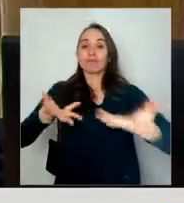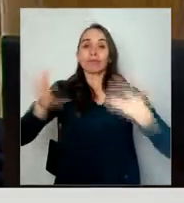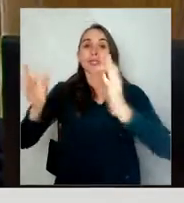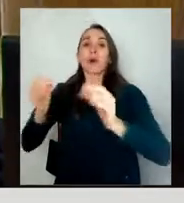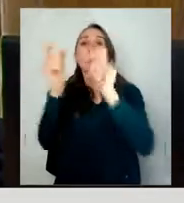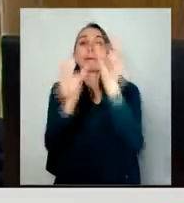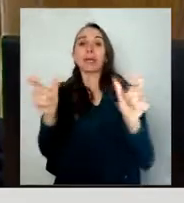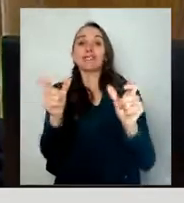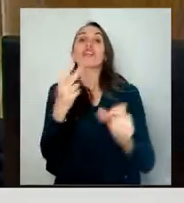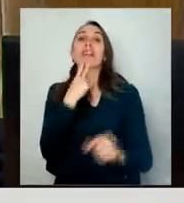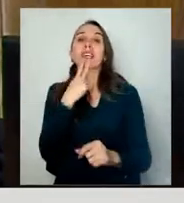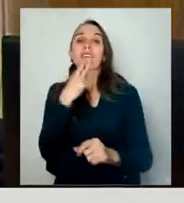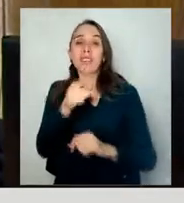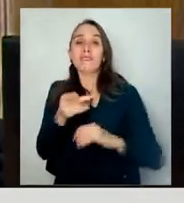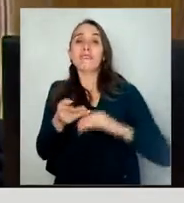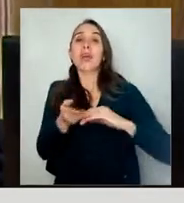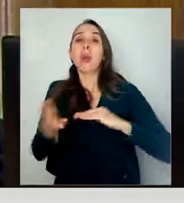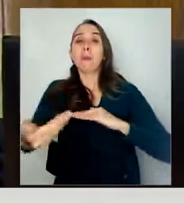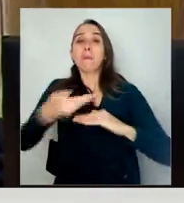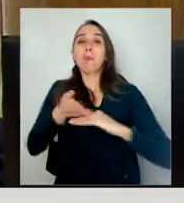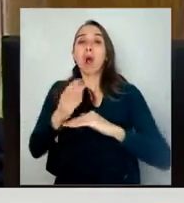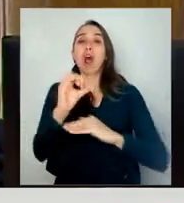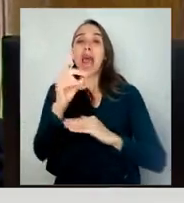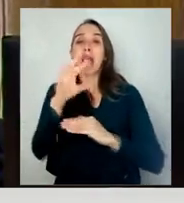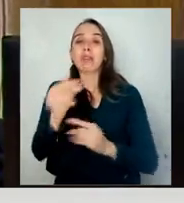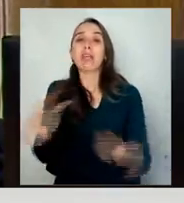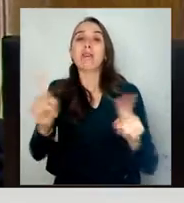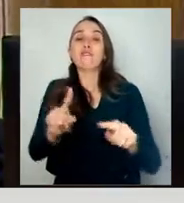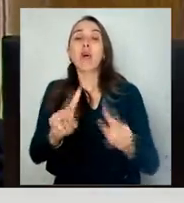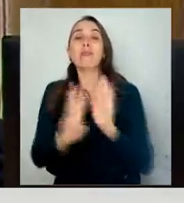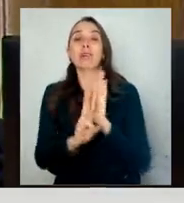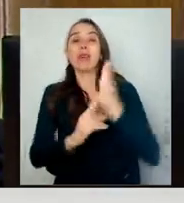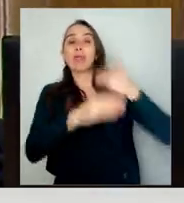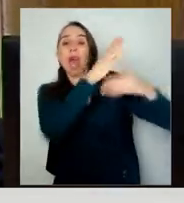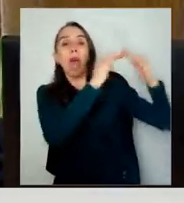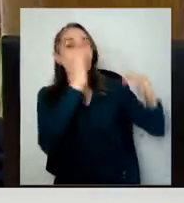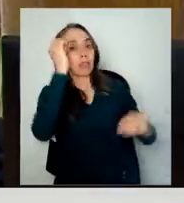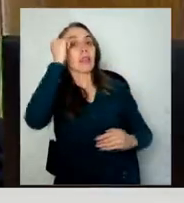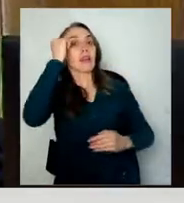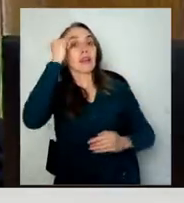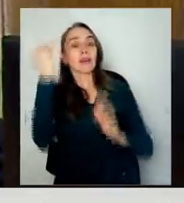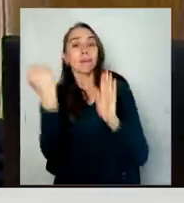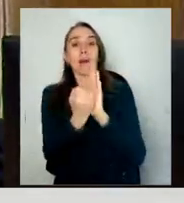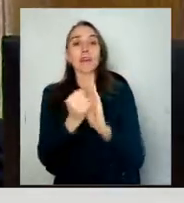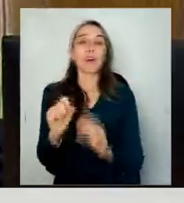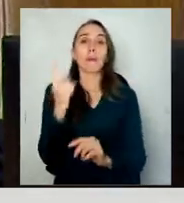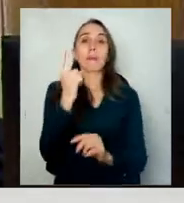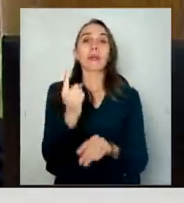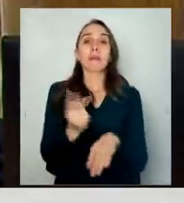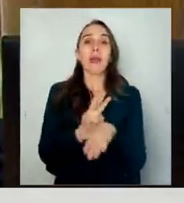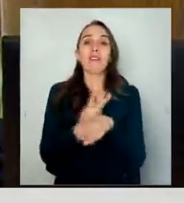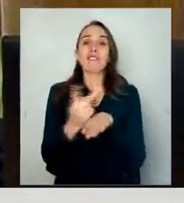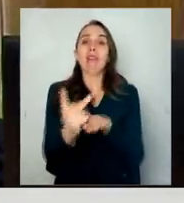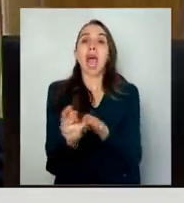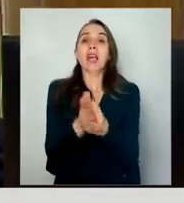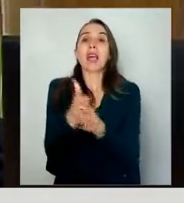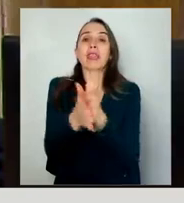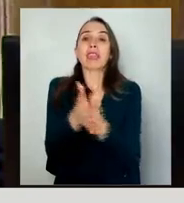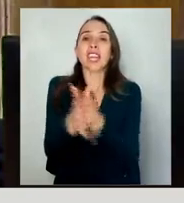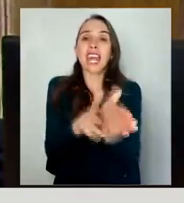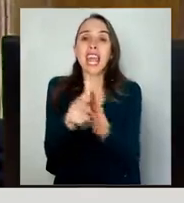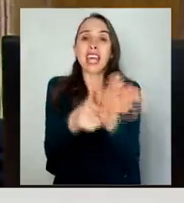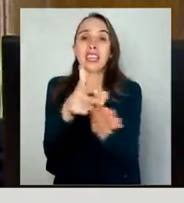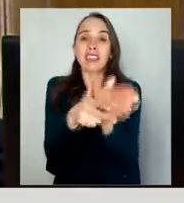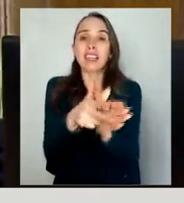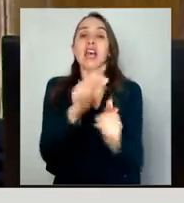rescatar la identidad de antaño colocitos históricos que marcaron aquel primer viaje sumado a la nueva generaciones al resto